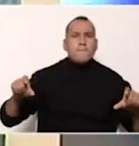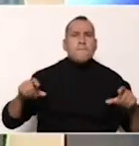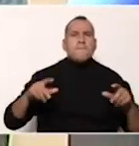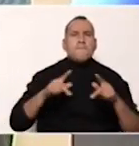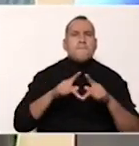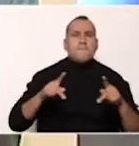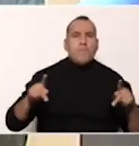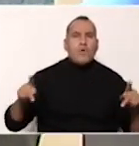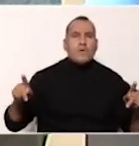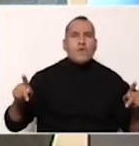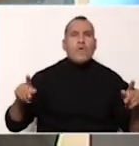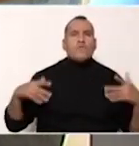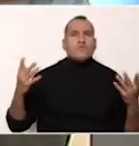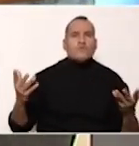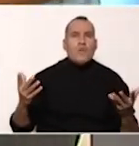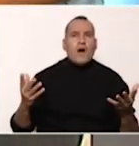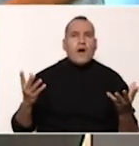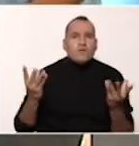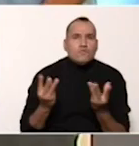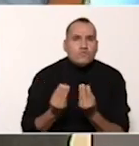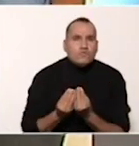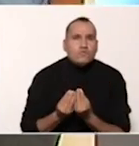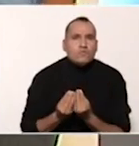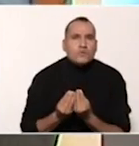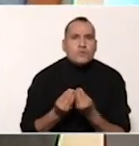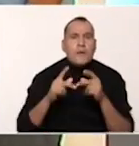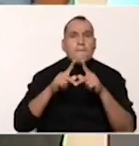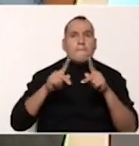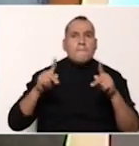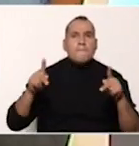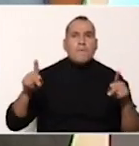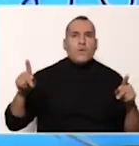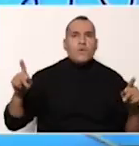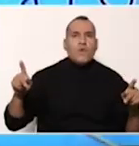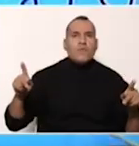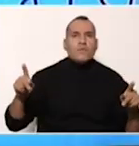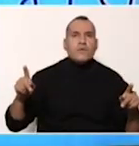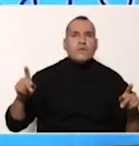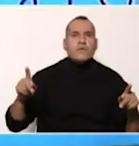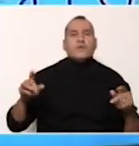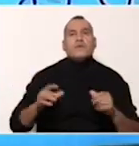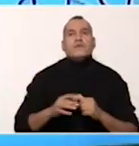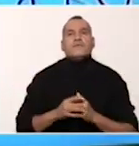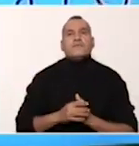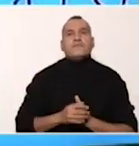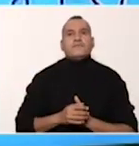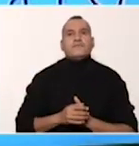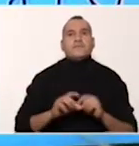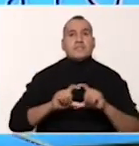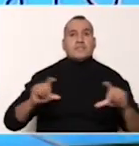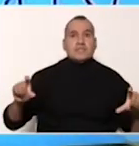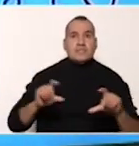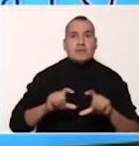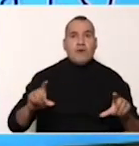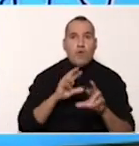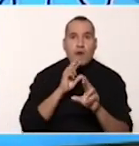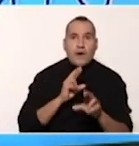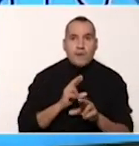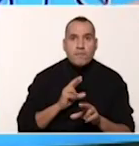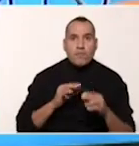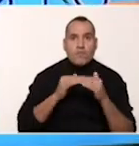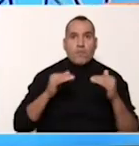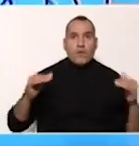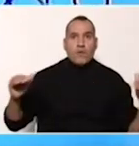y cuál es el residuo? Bueno, el polinomio cociente viene dado por estos coeficientes de un